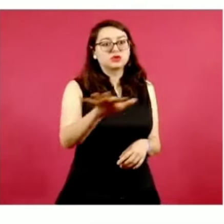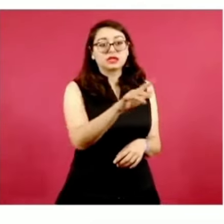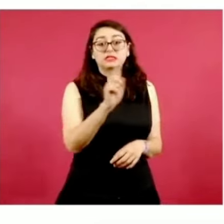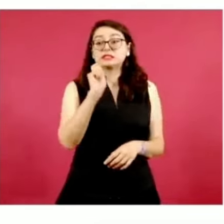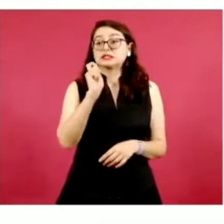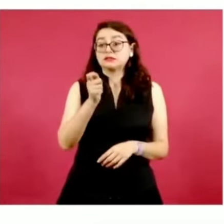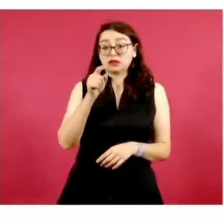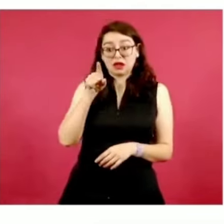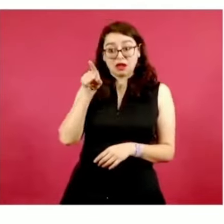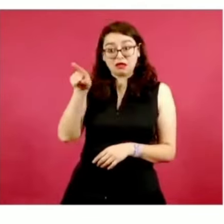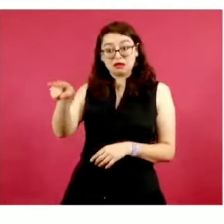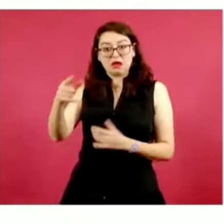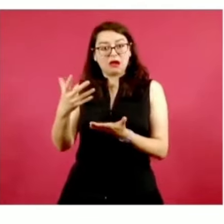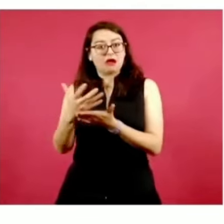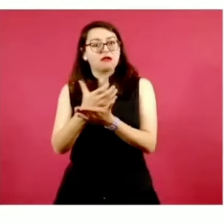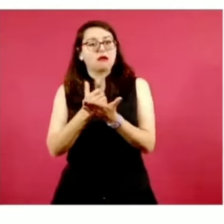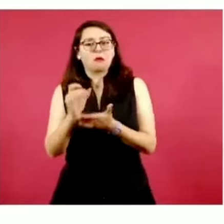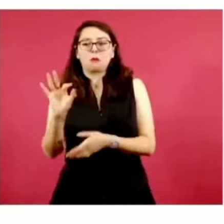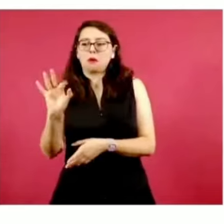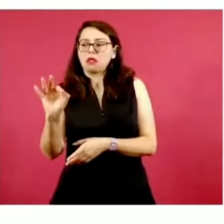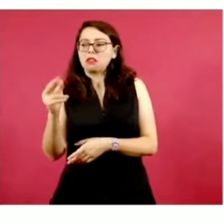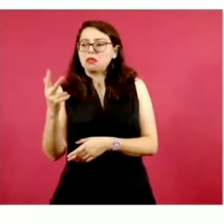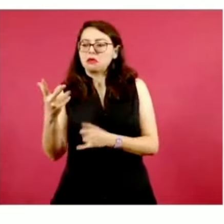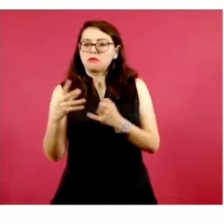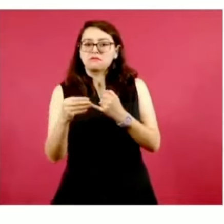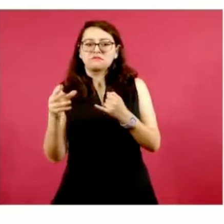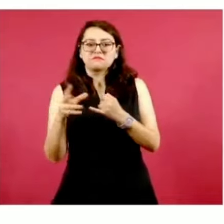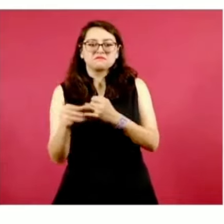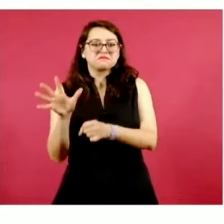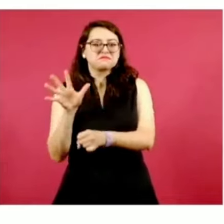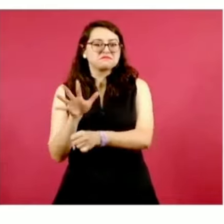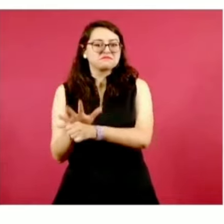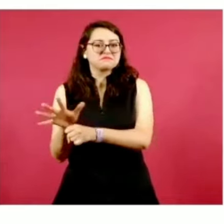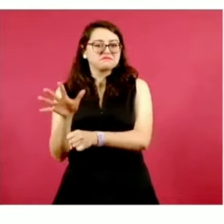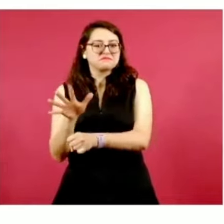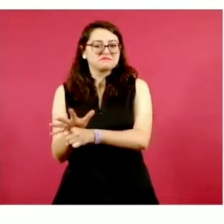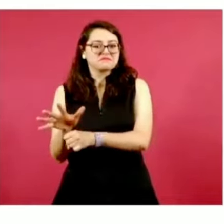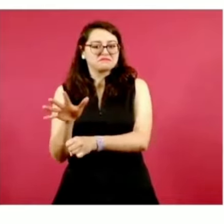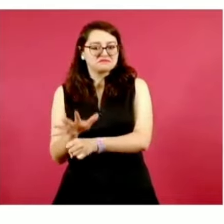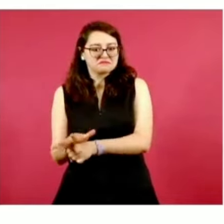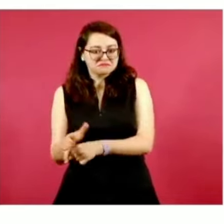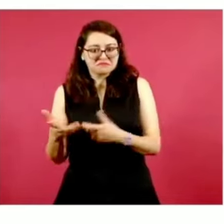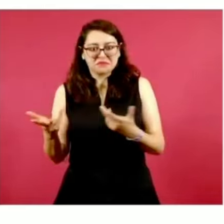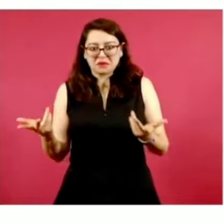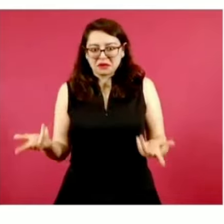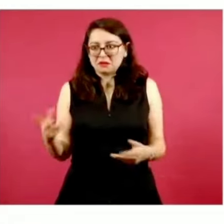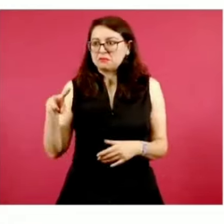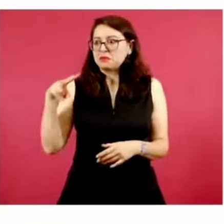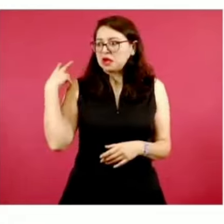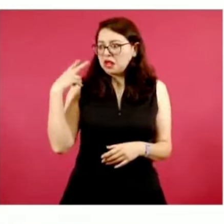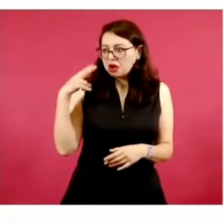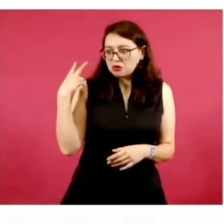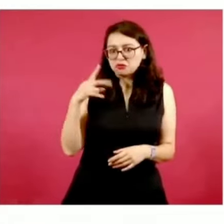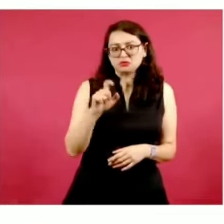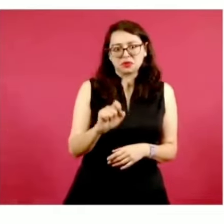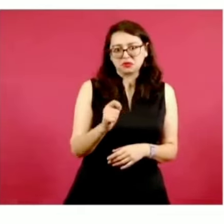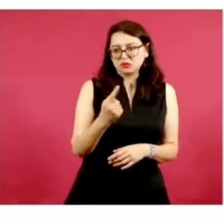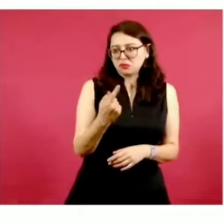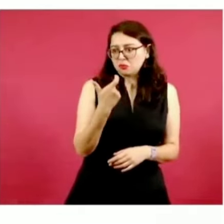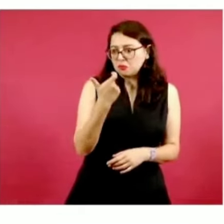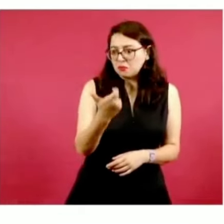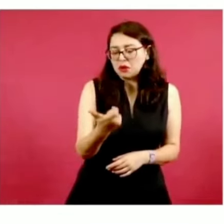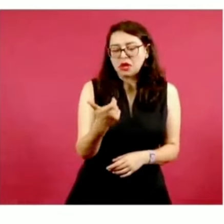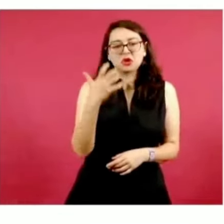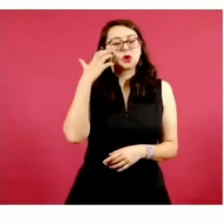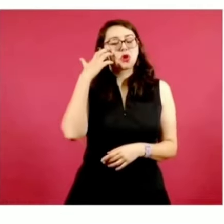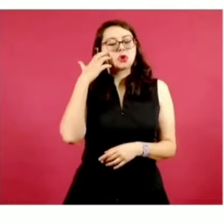centavos móvil en Puebla 21 p76 cavos por litro Soriana en Veracruz 21 p79 en León